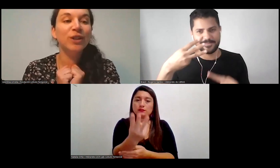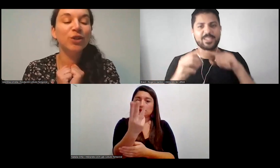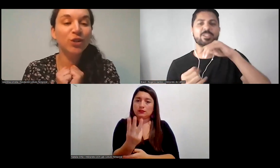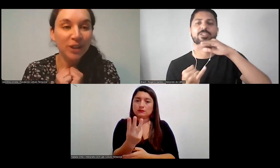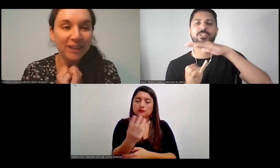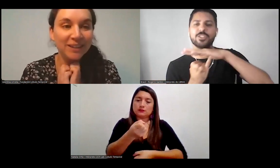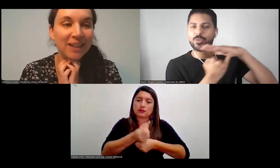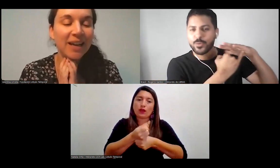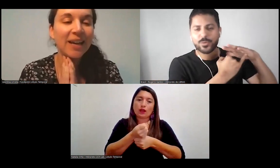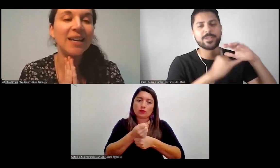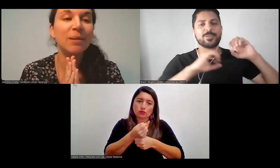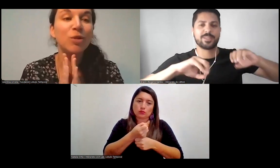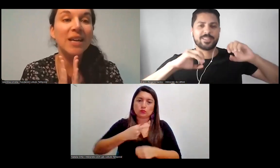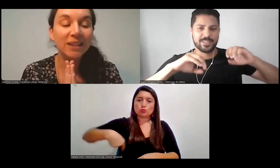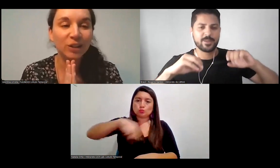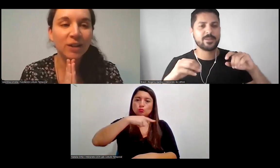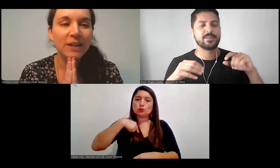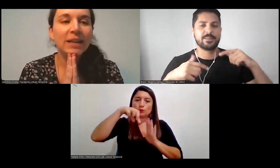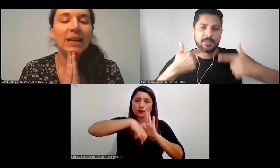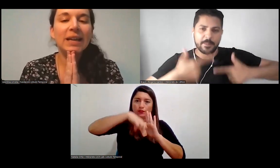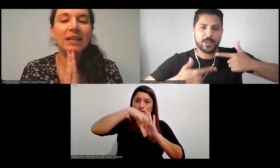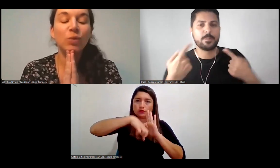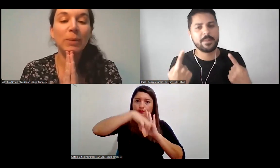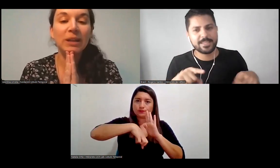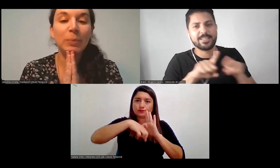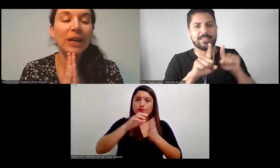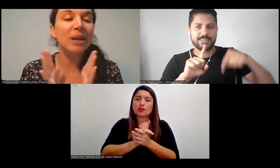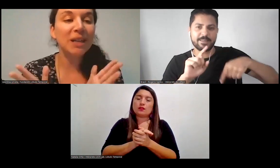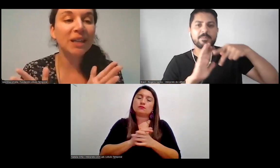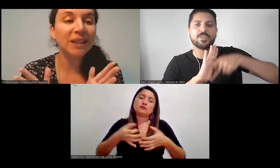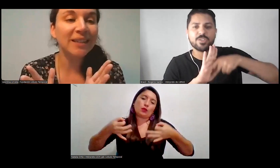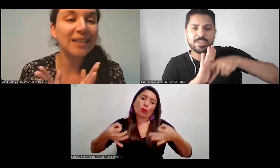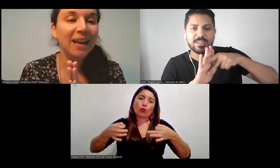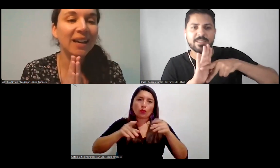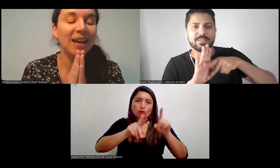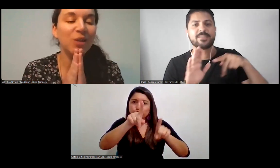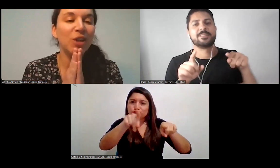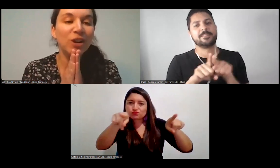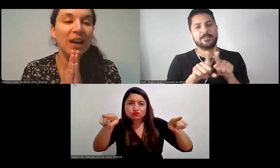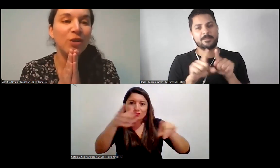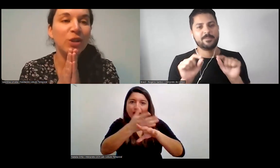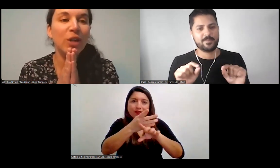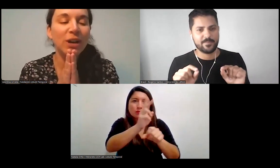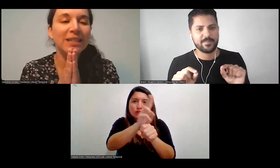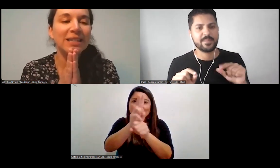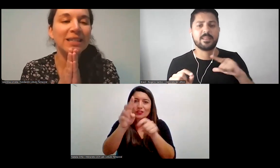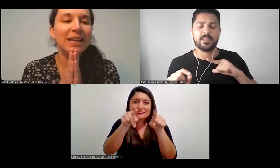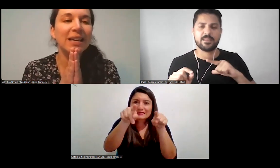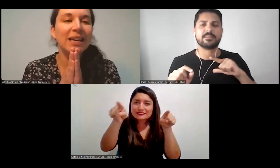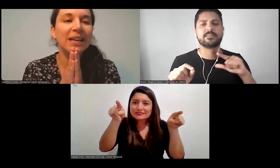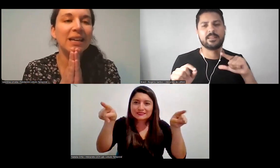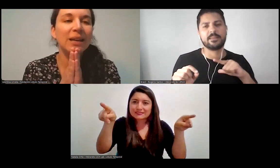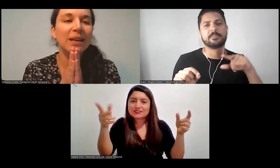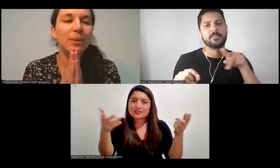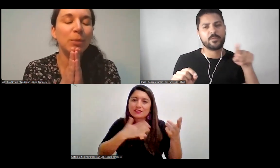con nosotras en este proyecto, que seguramente por aquí también están quizás las educadoras, las coeducadoras, así que